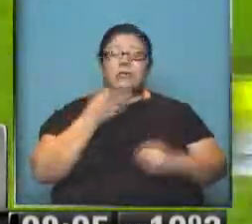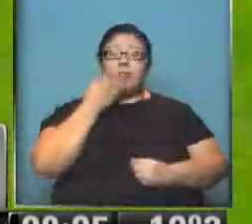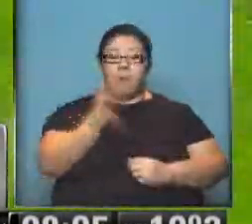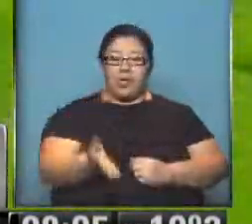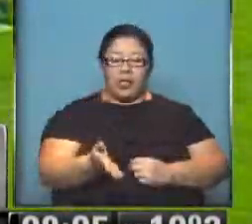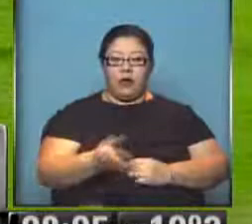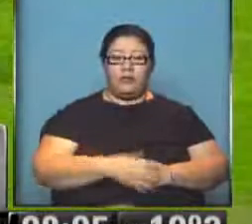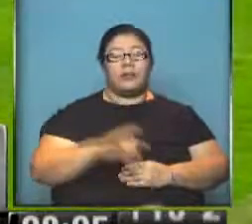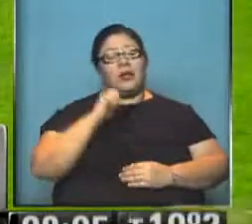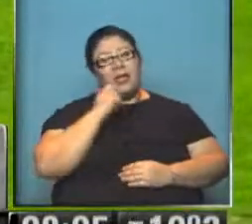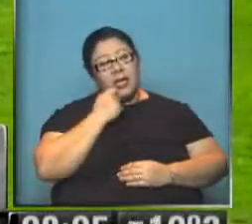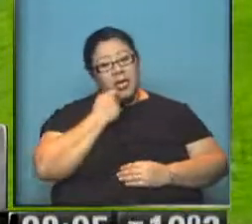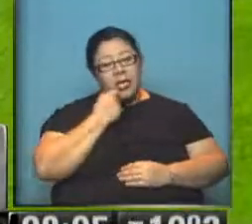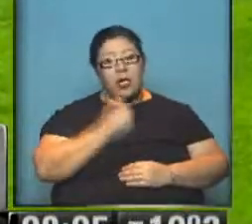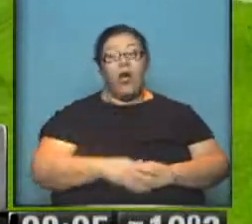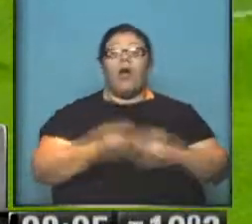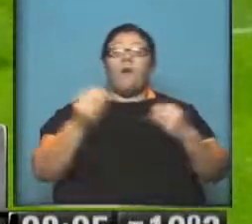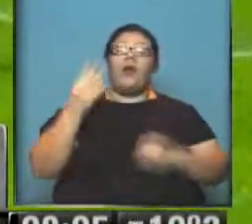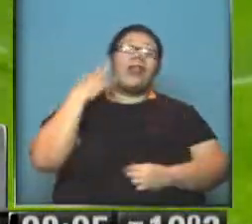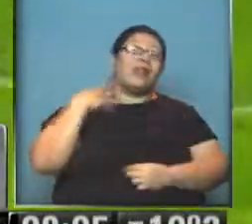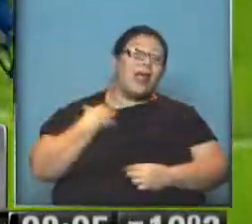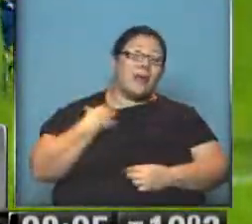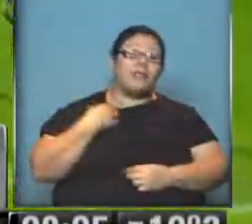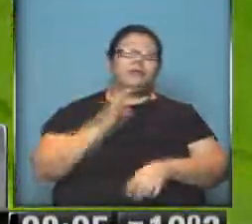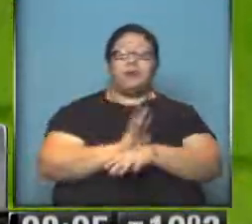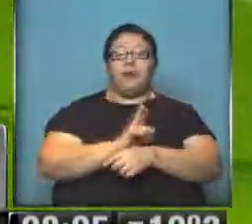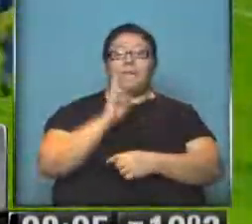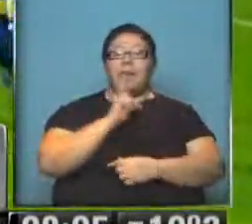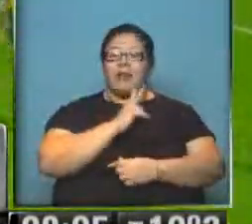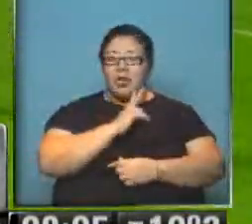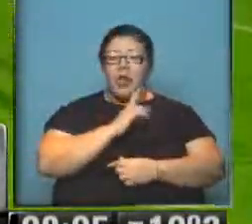Tevez es padrino de varios comedores en el barrio. Bueno,